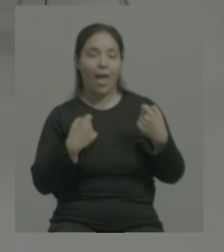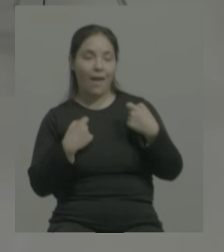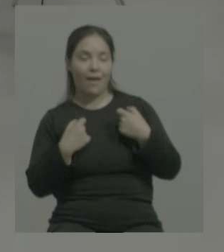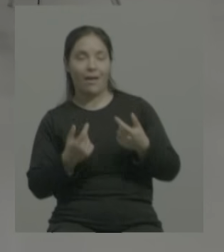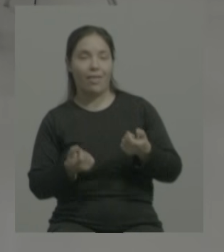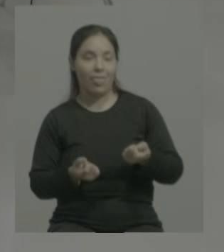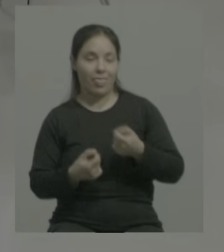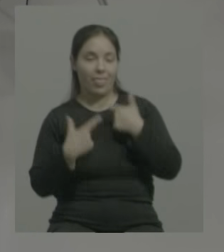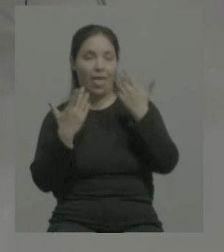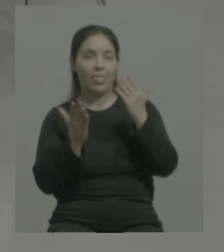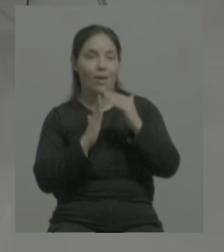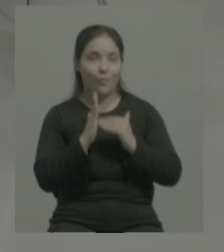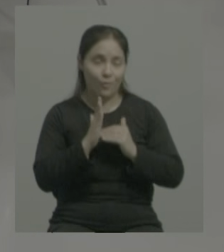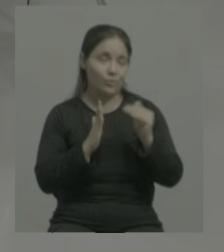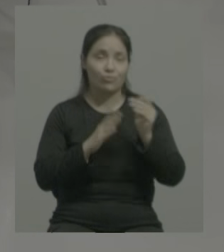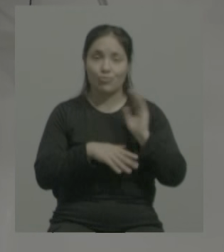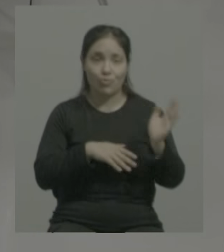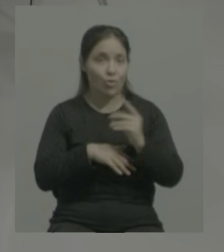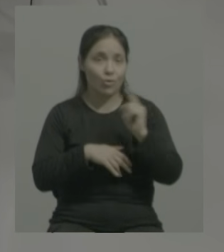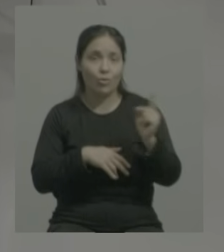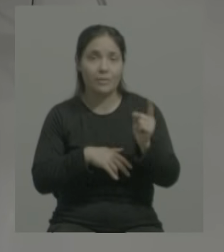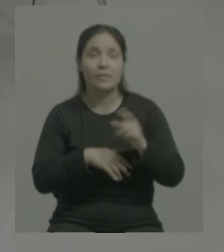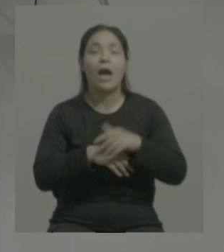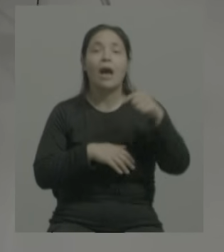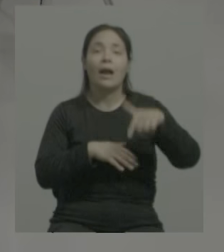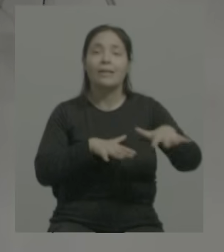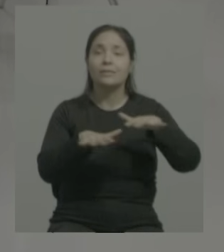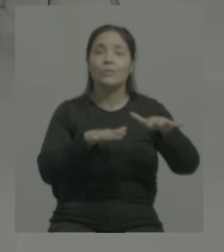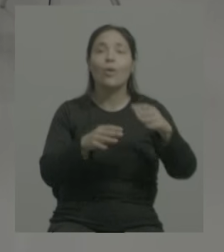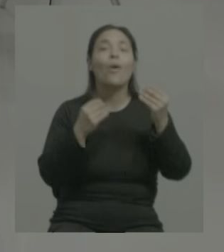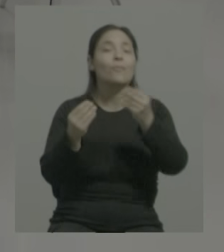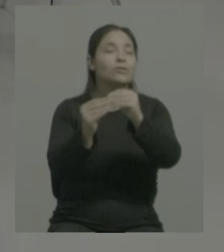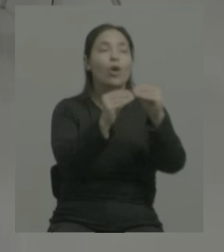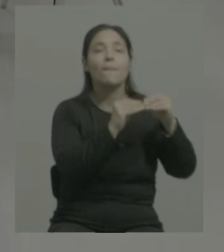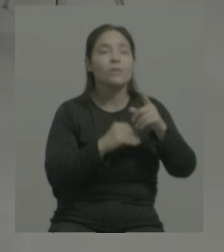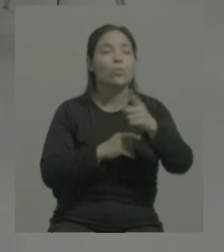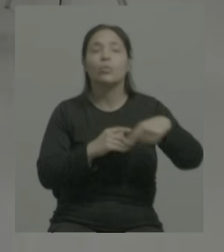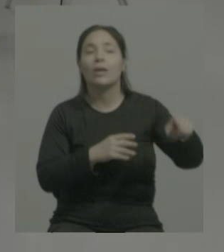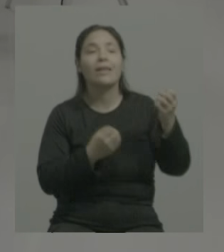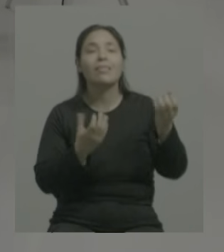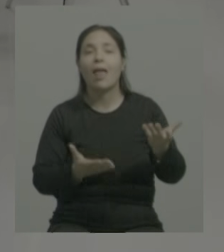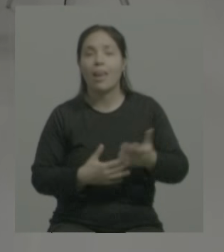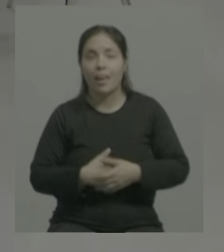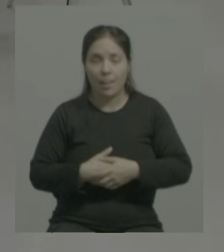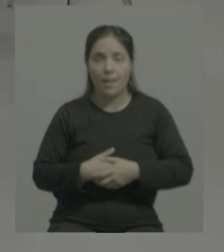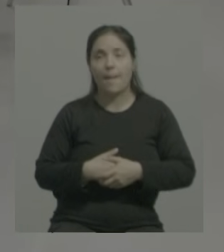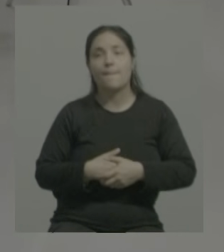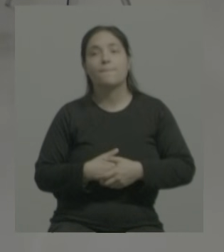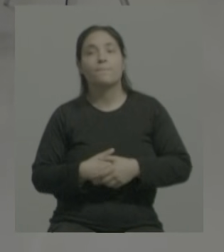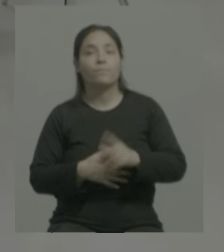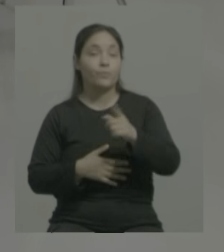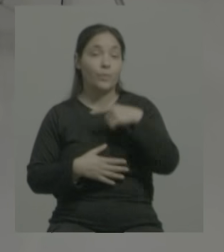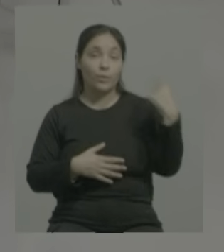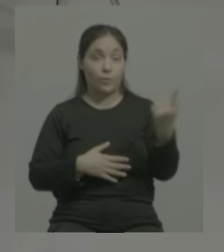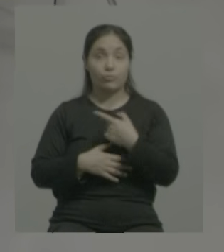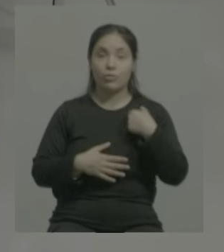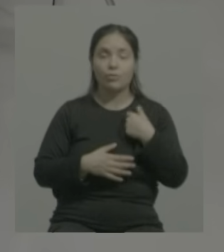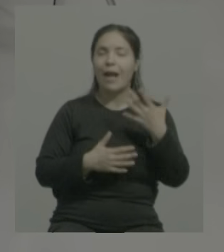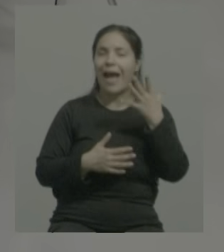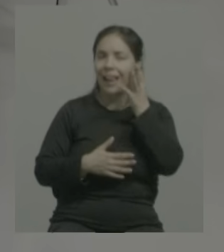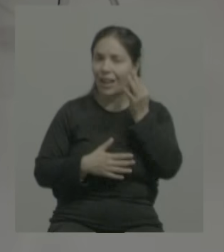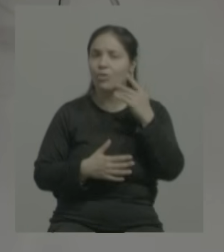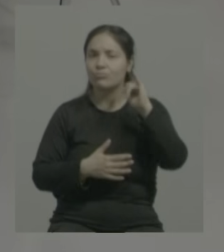la universidad. ¿Cómo es el panorama en este caso entre sus compañeros y compañeras? Bueno, actualmente encontramos la particularidad de